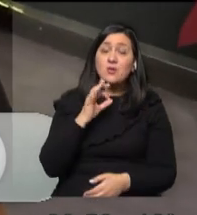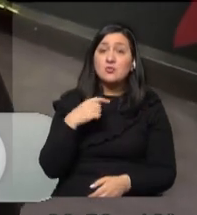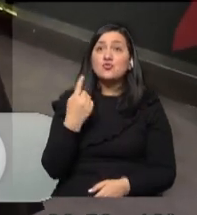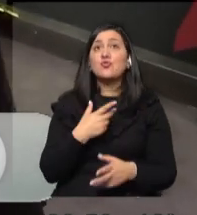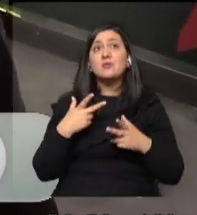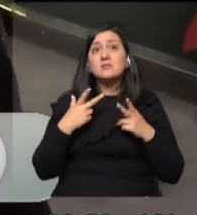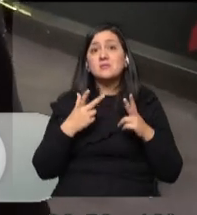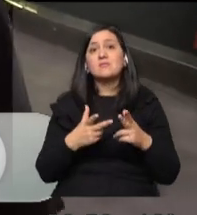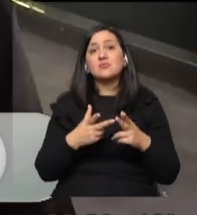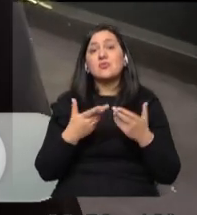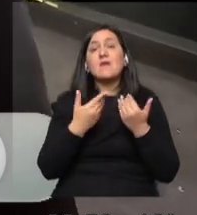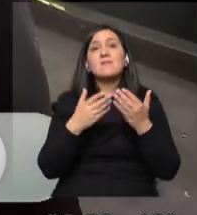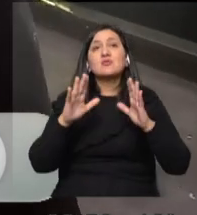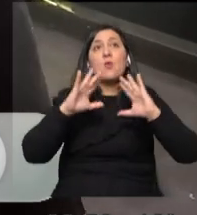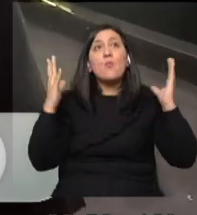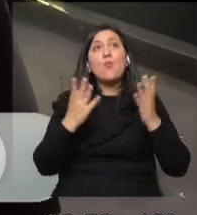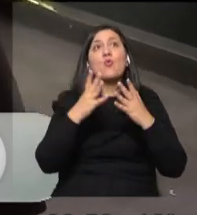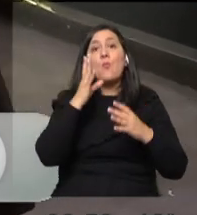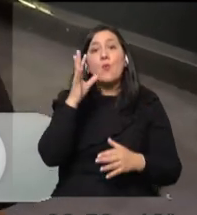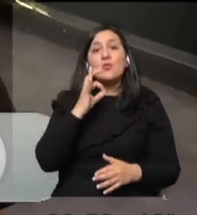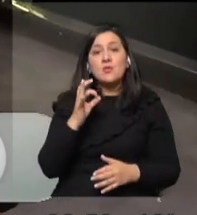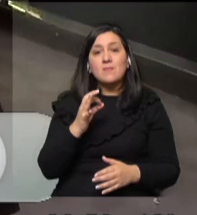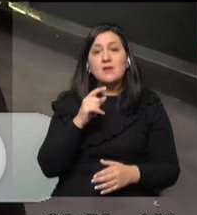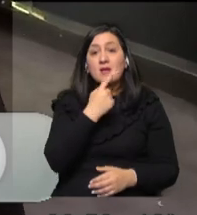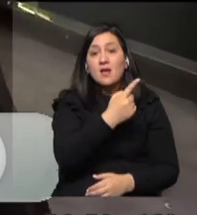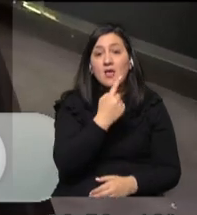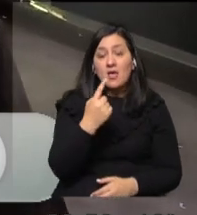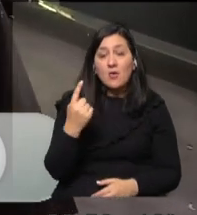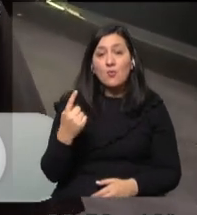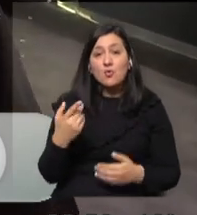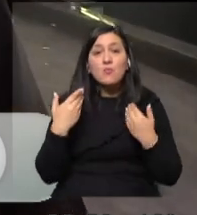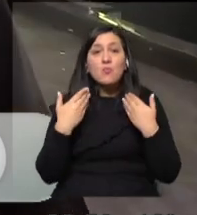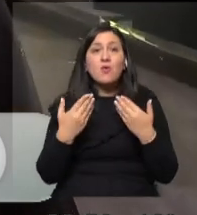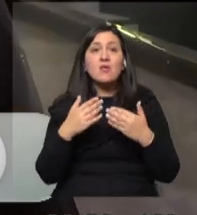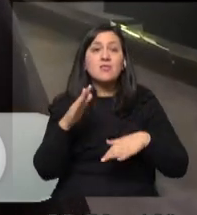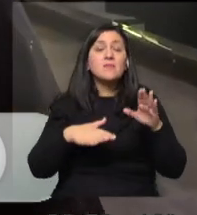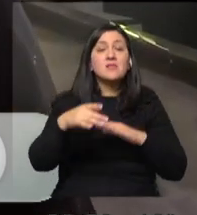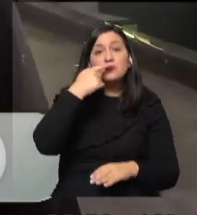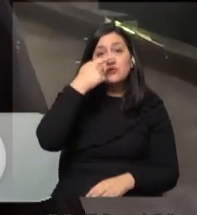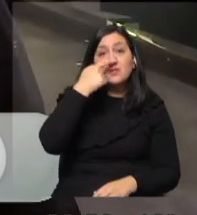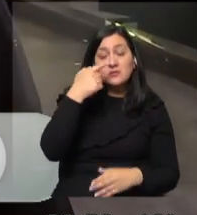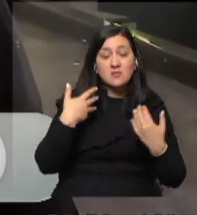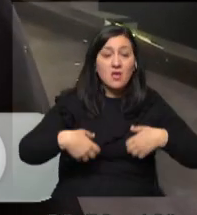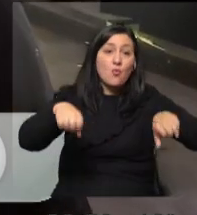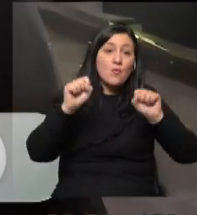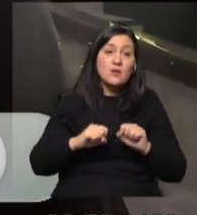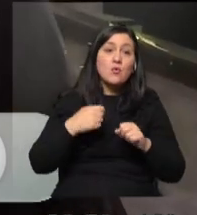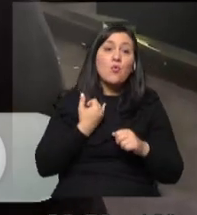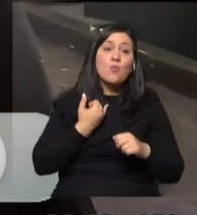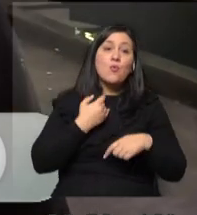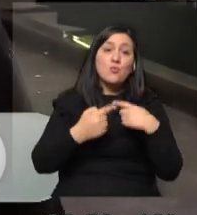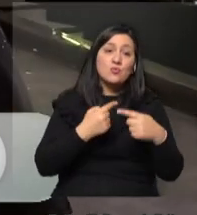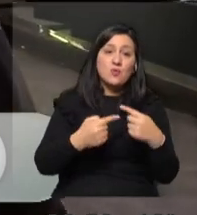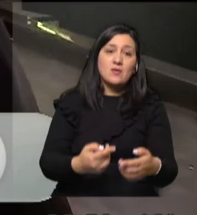que lo que abrimos es un mundo de posibilidades para que después cada joven pueda, según su talento, sus intereses, descubrir por qué camino quiere ir, ¿no? Y aprovechar